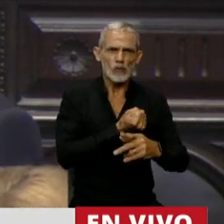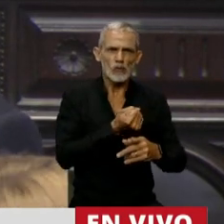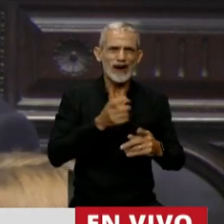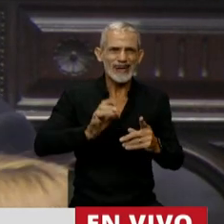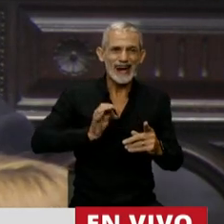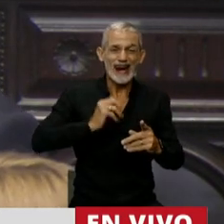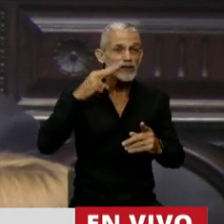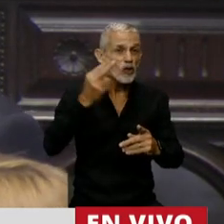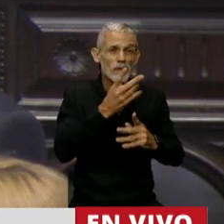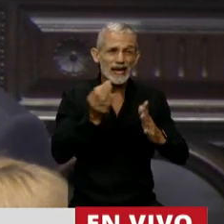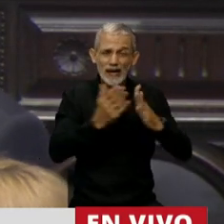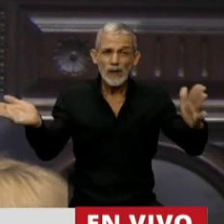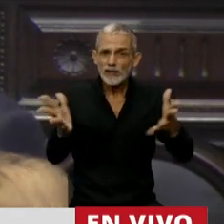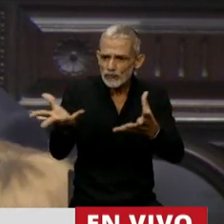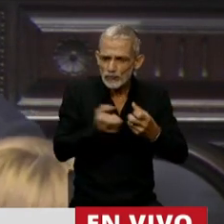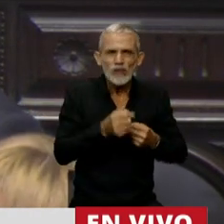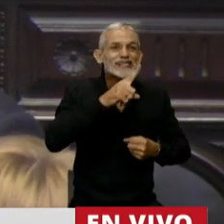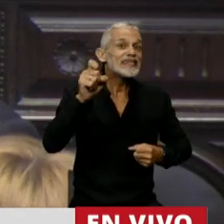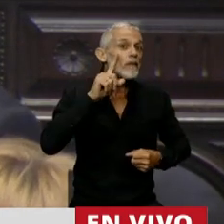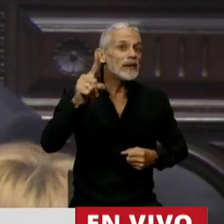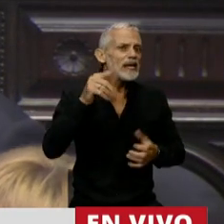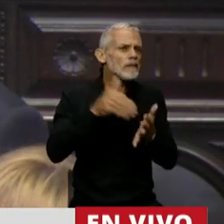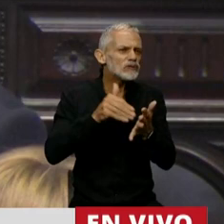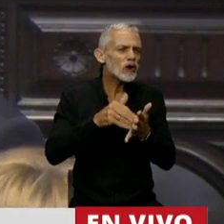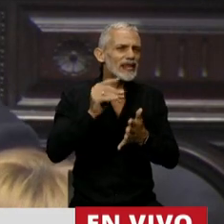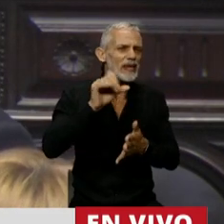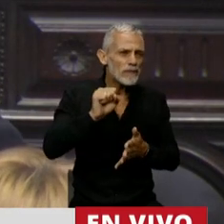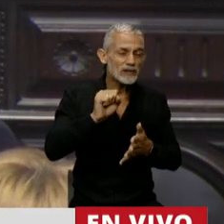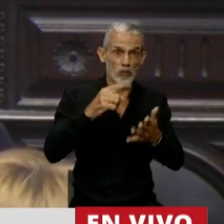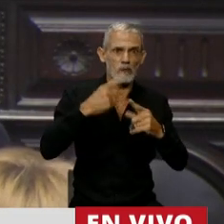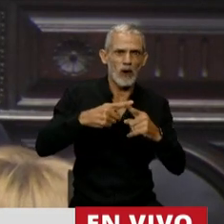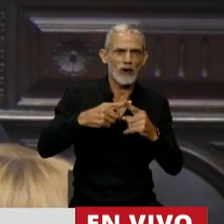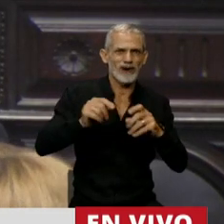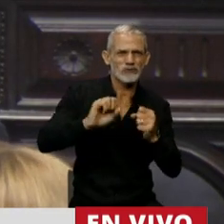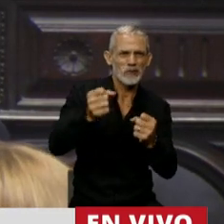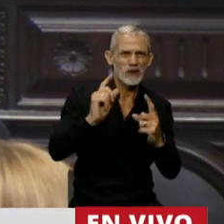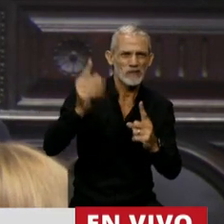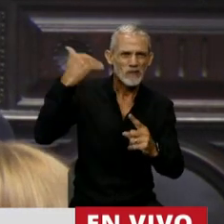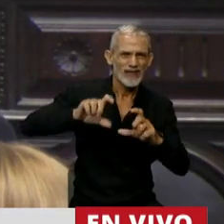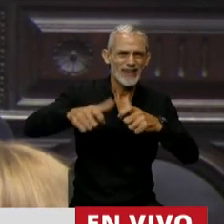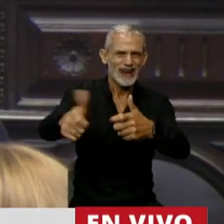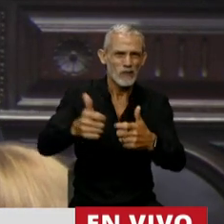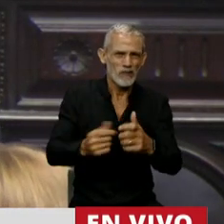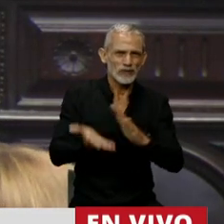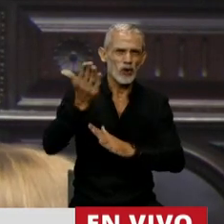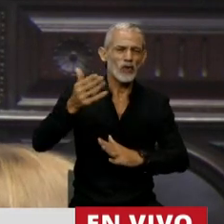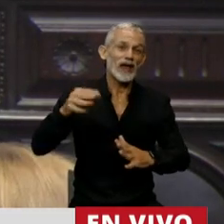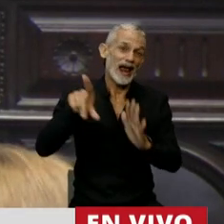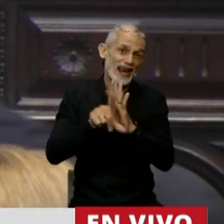en el año 2020 la suma de 100.000 millones de pesos a partir de esta medida de la suspensión de la movilidad